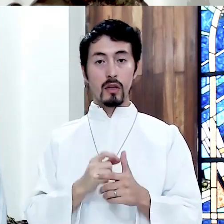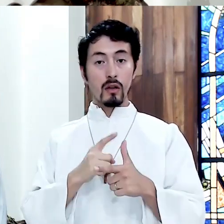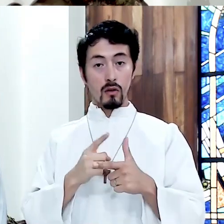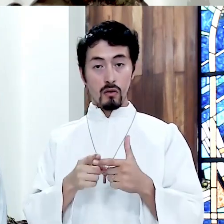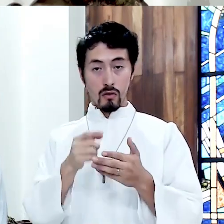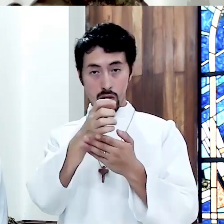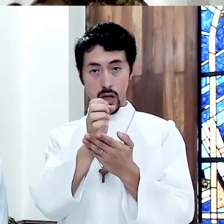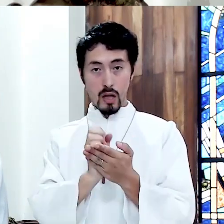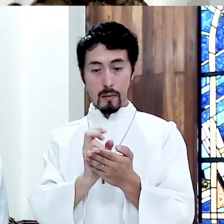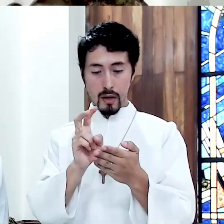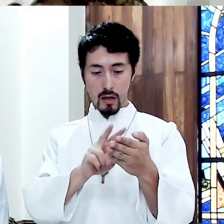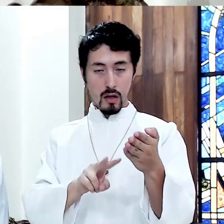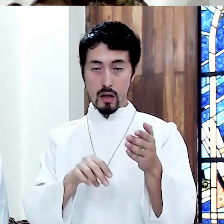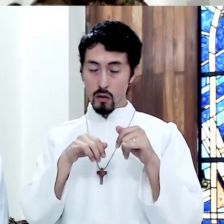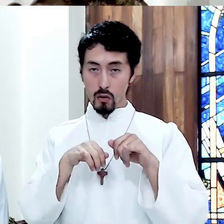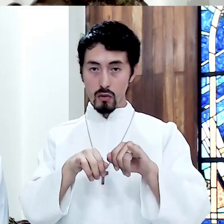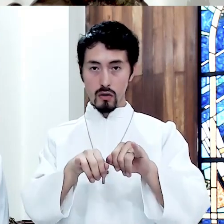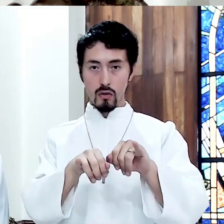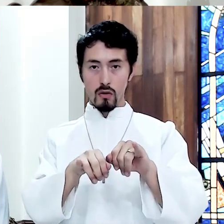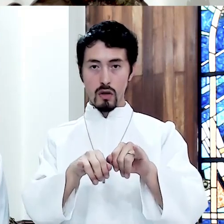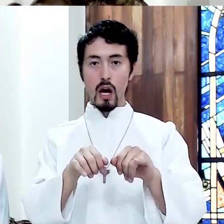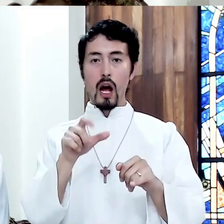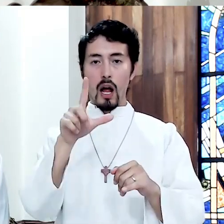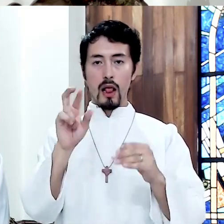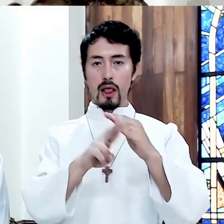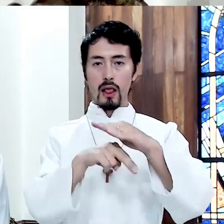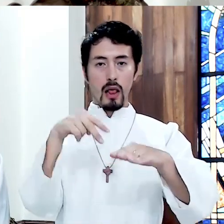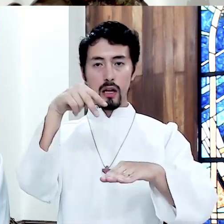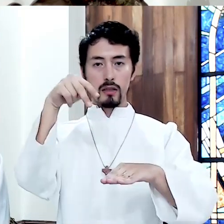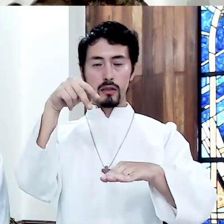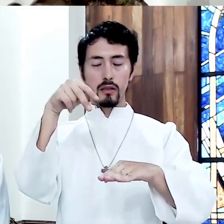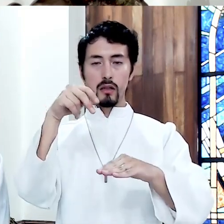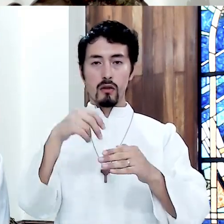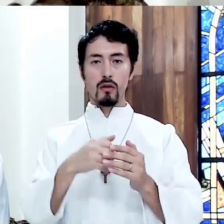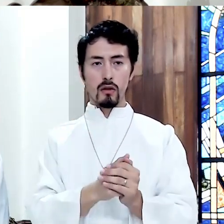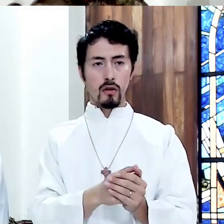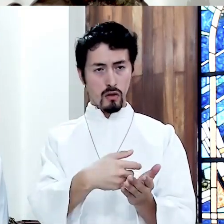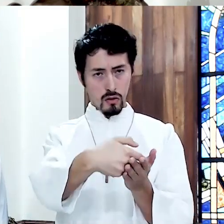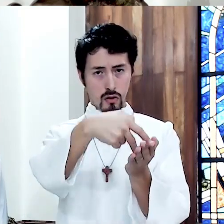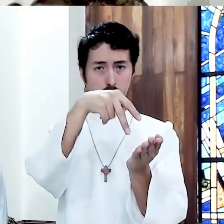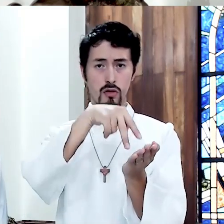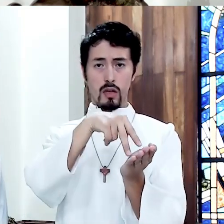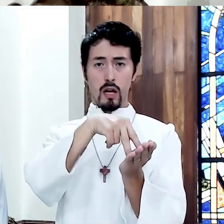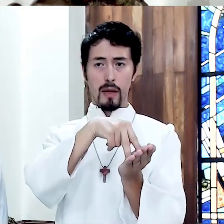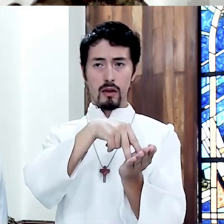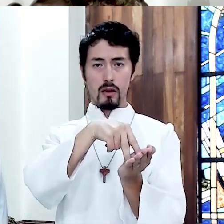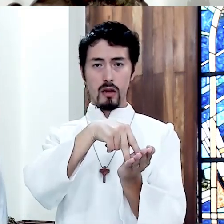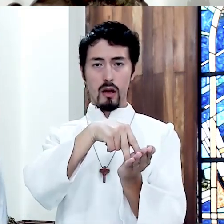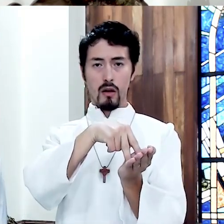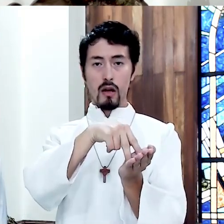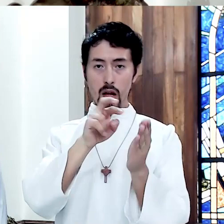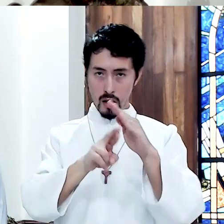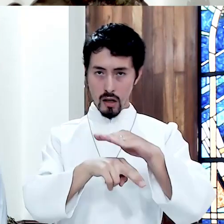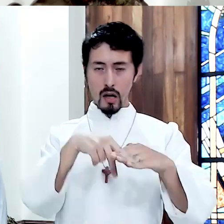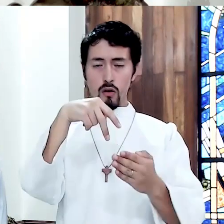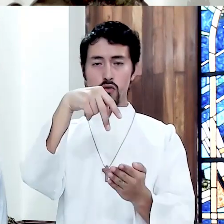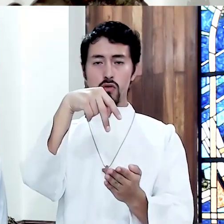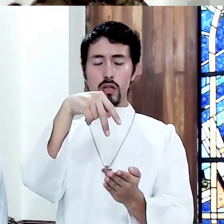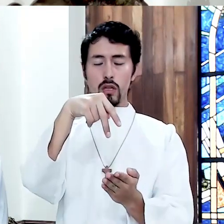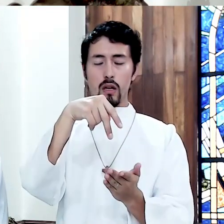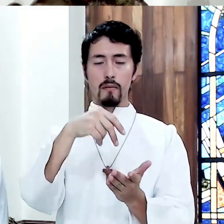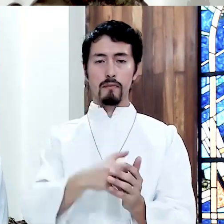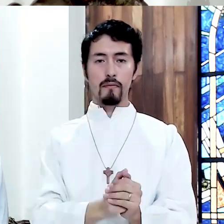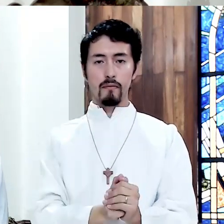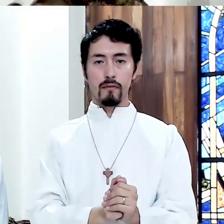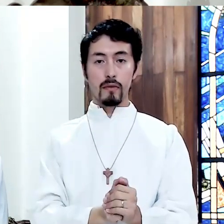tumba. Y al ver, mucha gente cree en Jesús. Otra vez, ver y creer. Queridos hermanos,